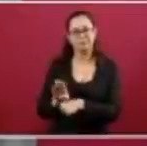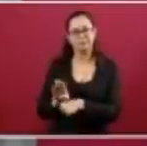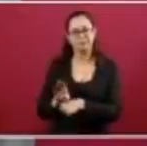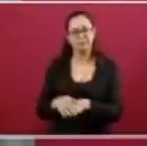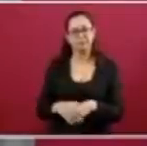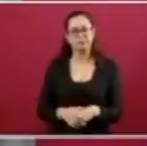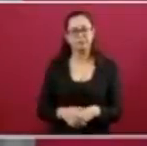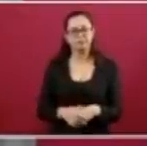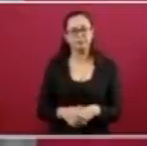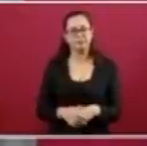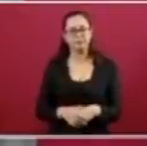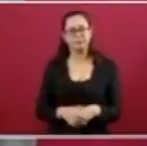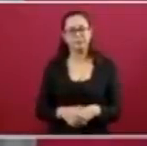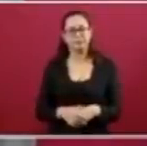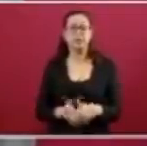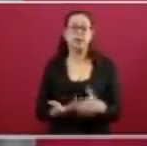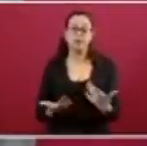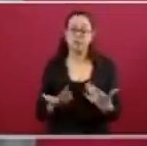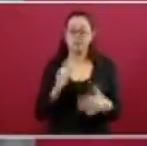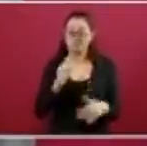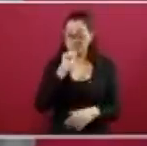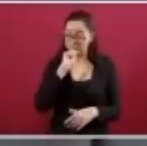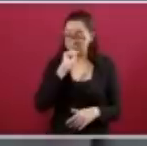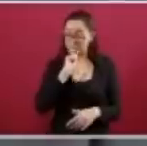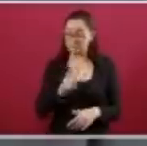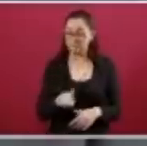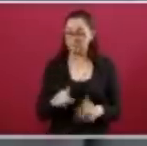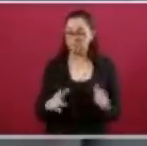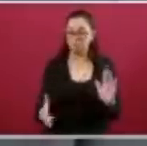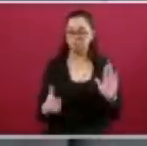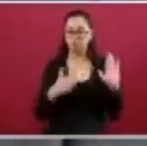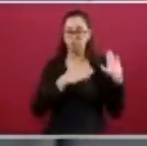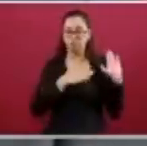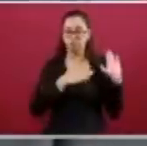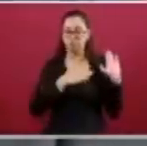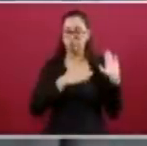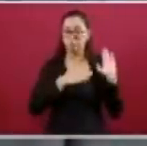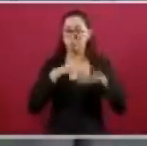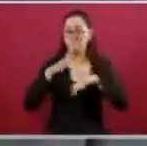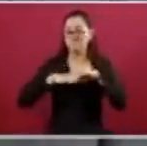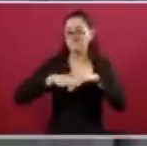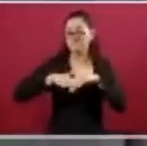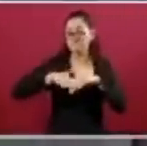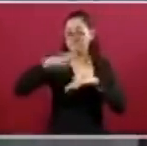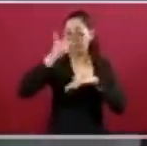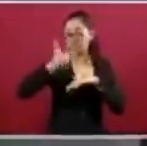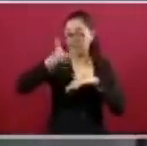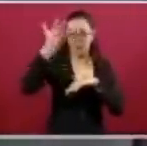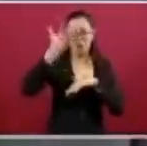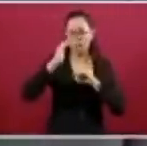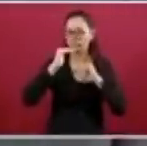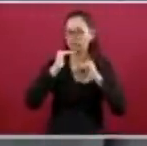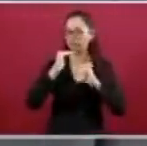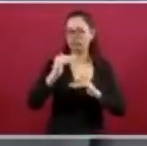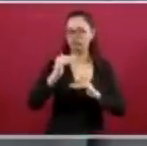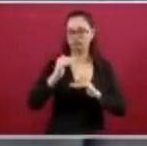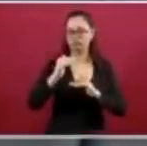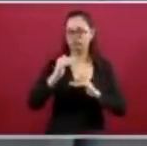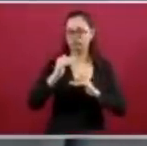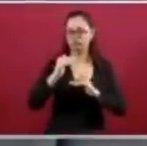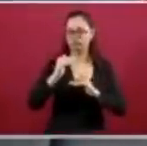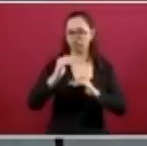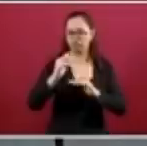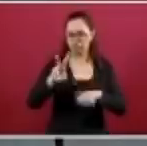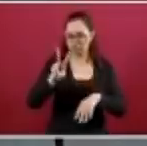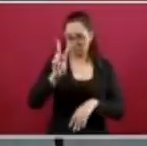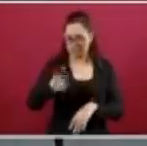Y sostenemos el compromiso de no aumentar en términos reales el precio de la